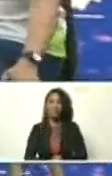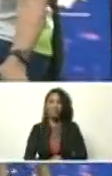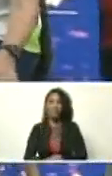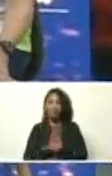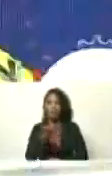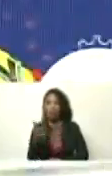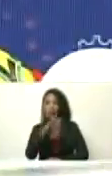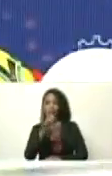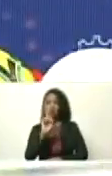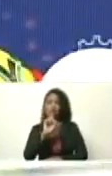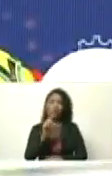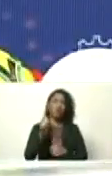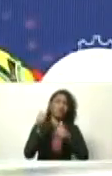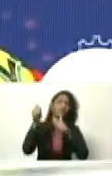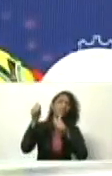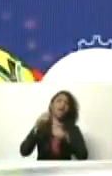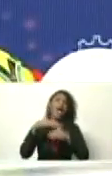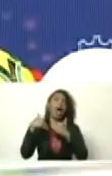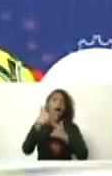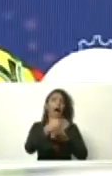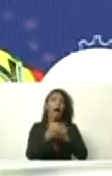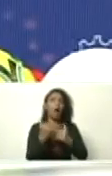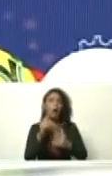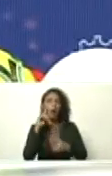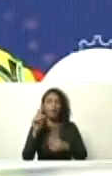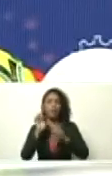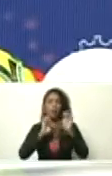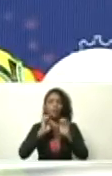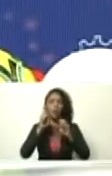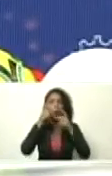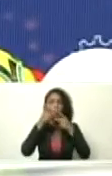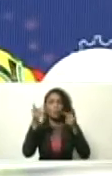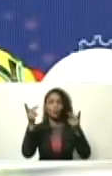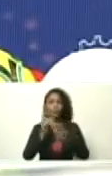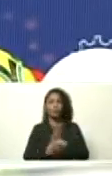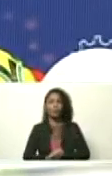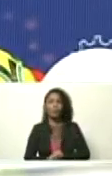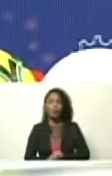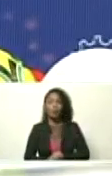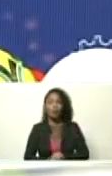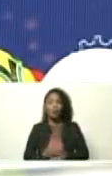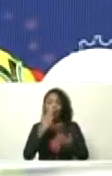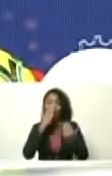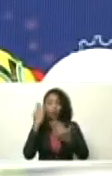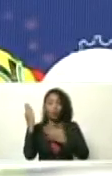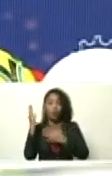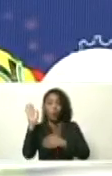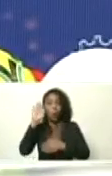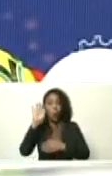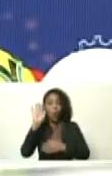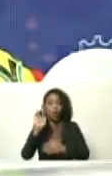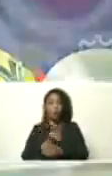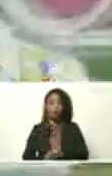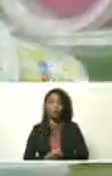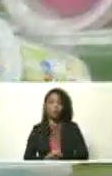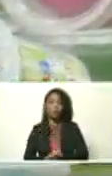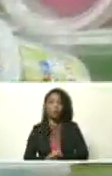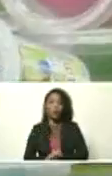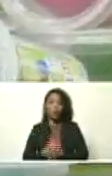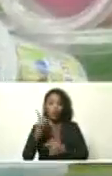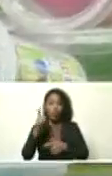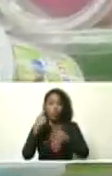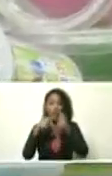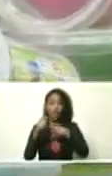Regular, no muy bien. Ahora evaluamos para ver con el público. Muy bien. Este producto... Hola. Cuéntame, preséntame este producto, si me lo tienes que vender.